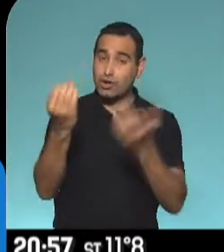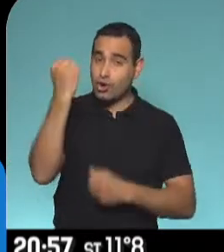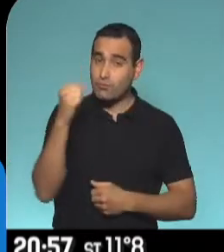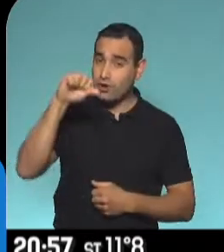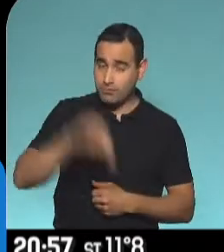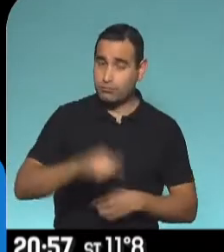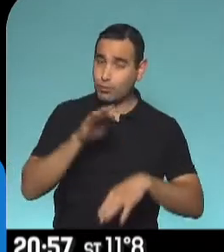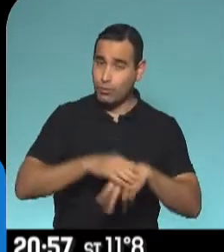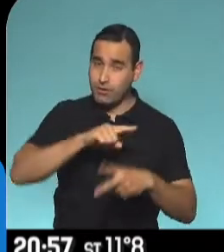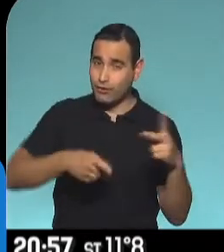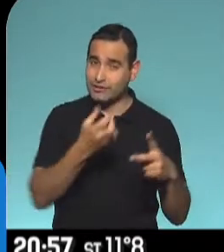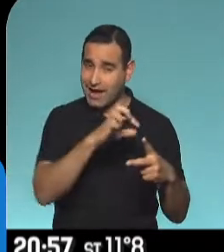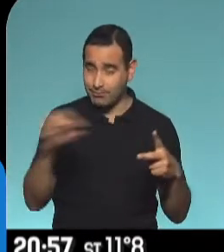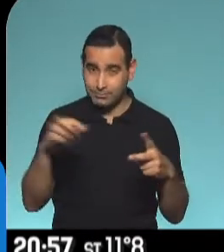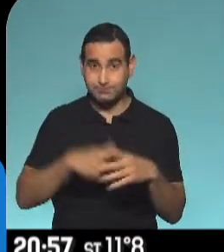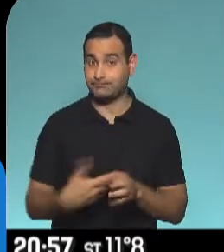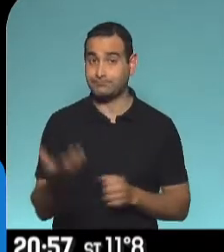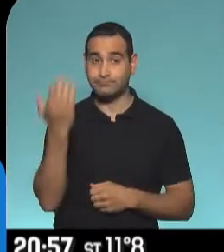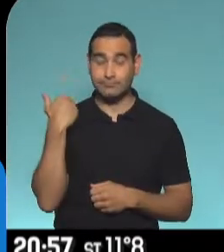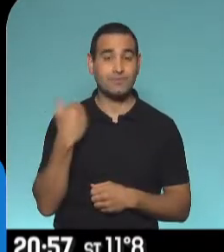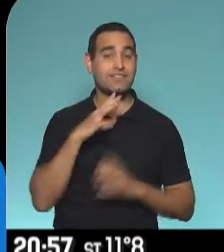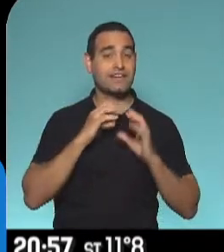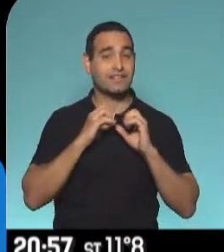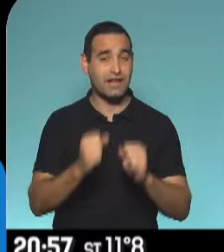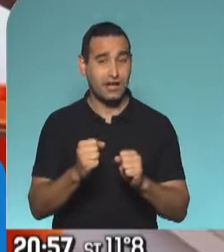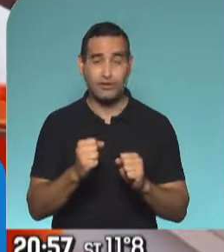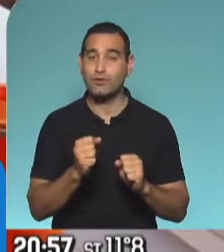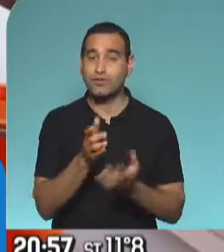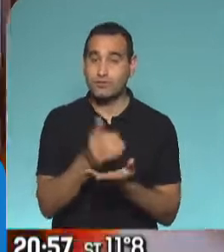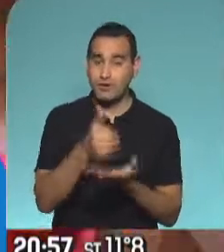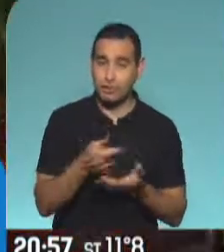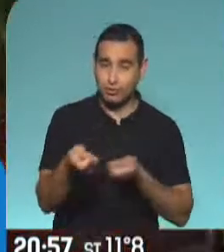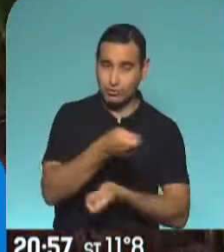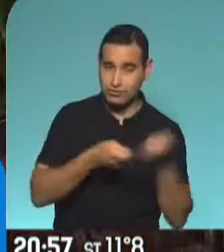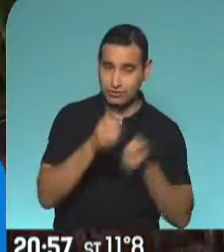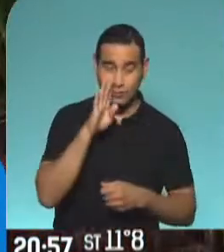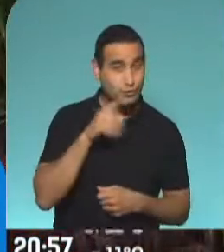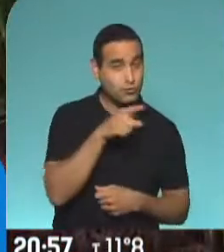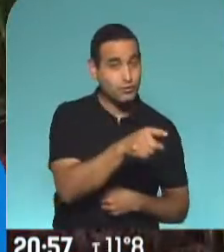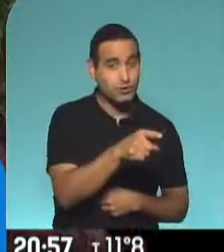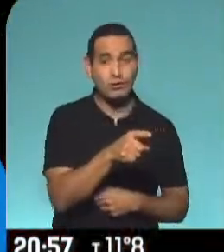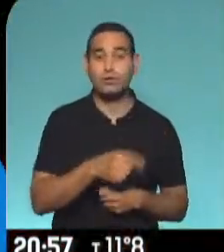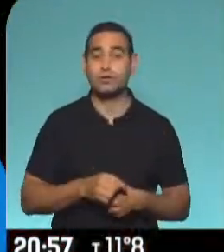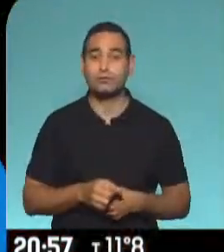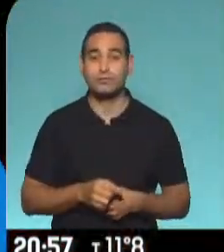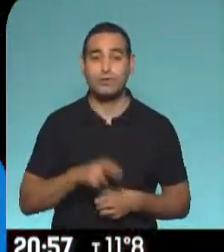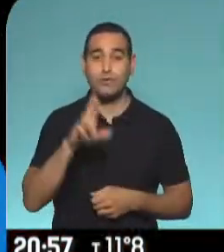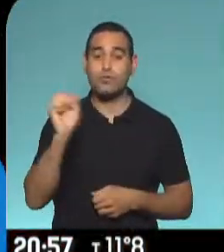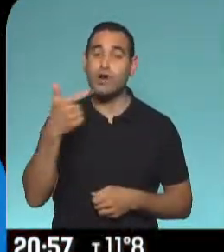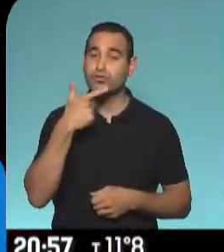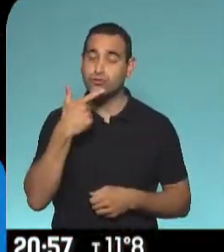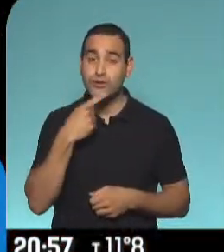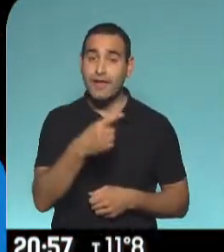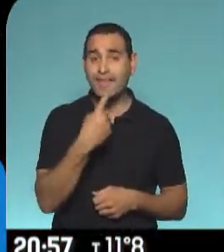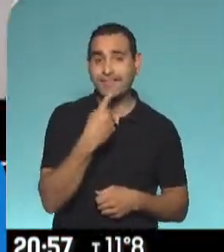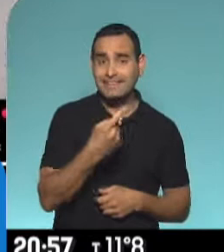los Estados Unidos. Hay declaraciones de las últimas horas del secretario del Departamento de Comercio de los Estados Unidos, estamos hablando de Wilbur Ross, expresó